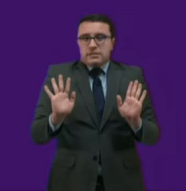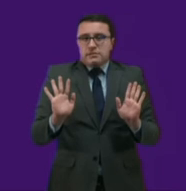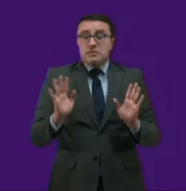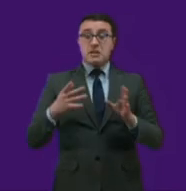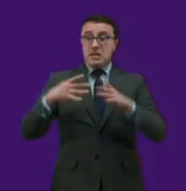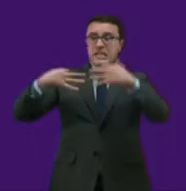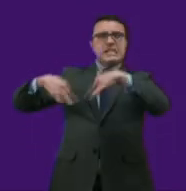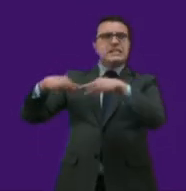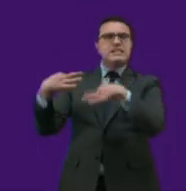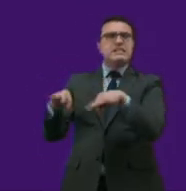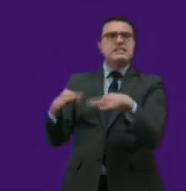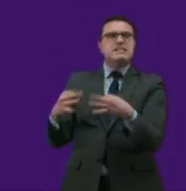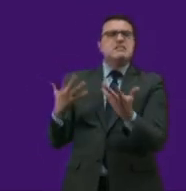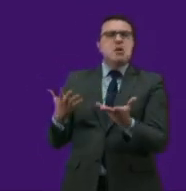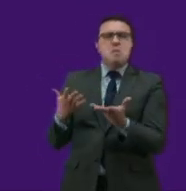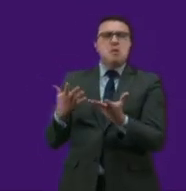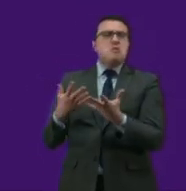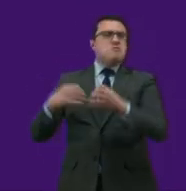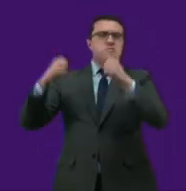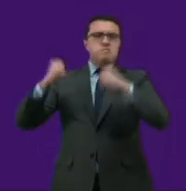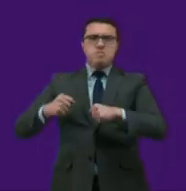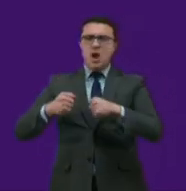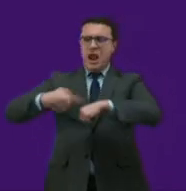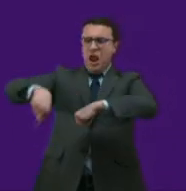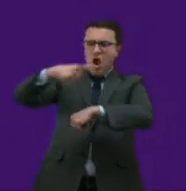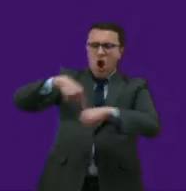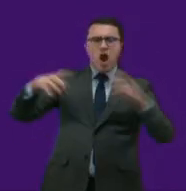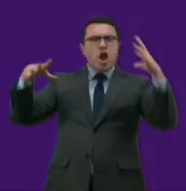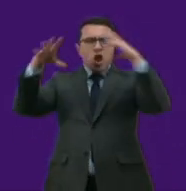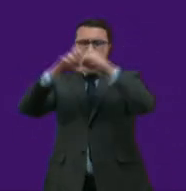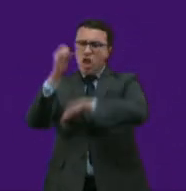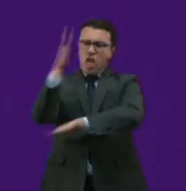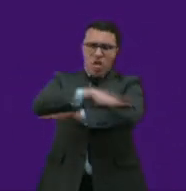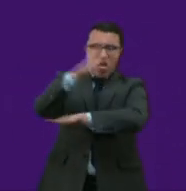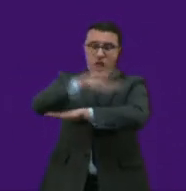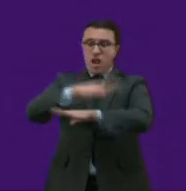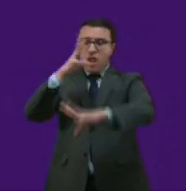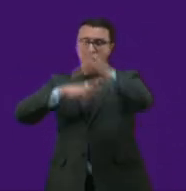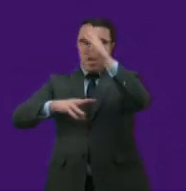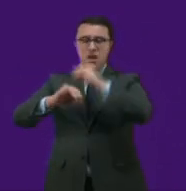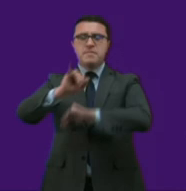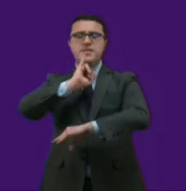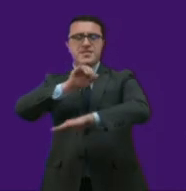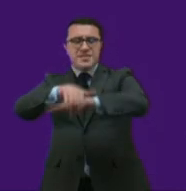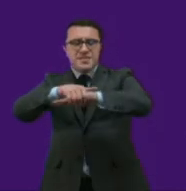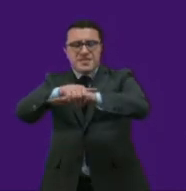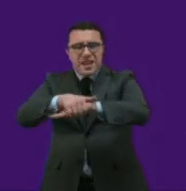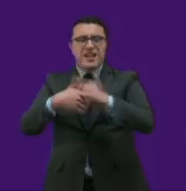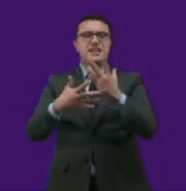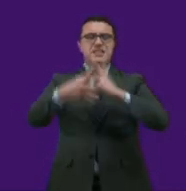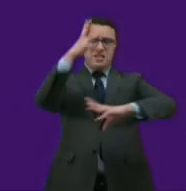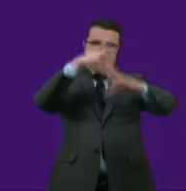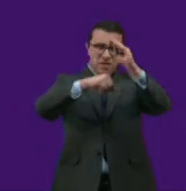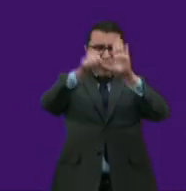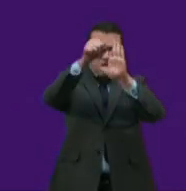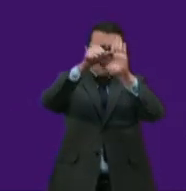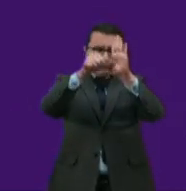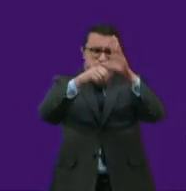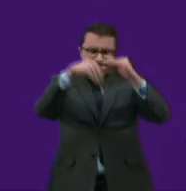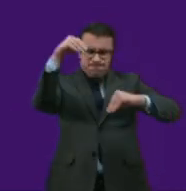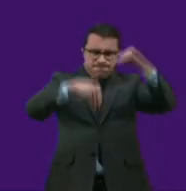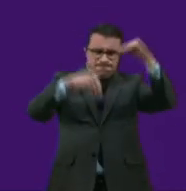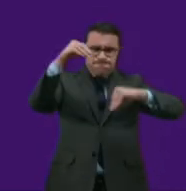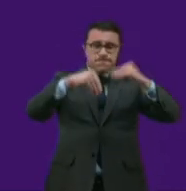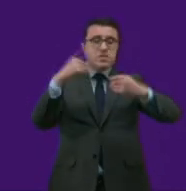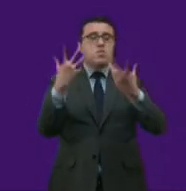Informales, infinitas horas por las noches aprendiendo inglés y aprendiendo a programar con